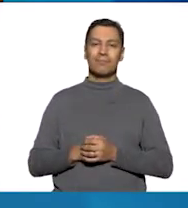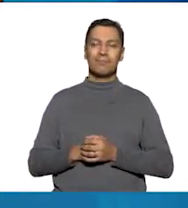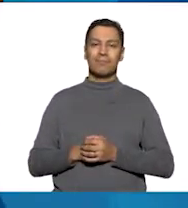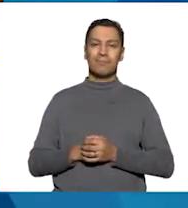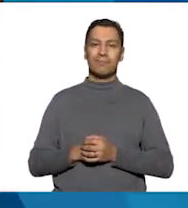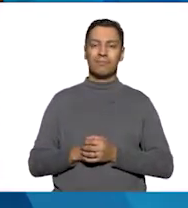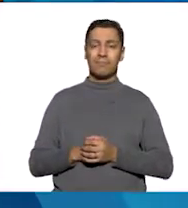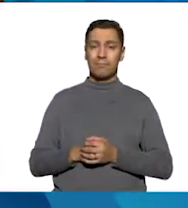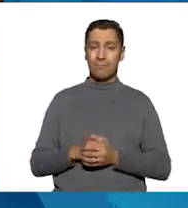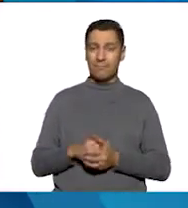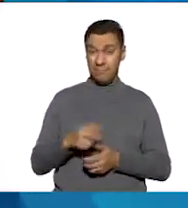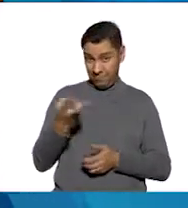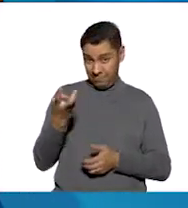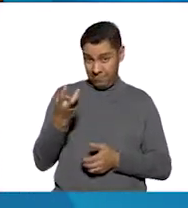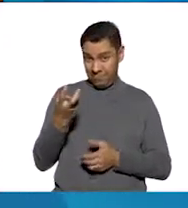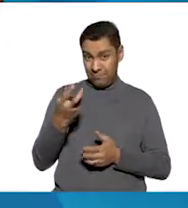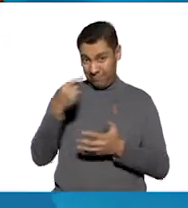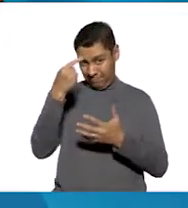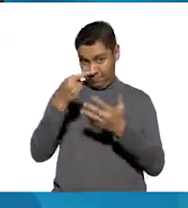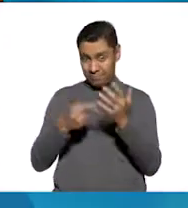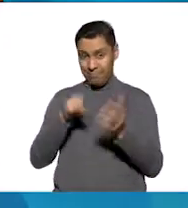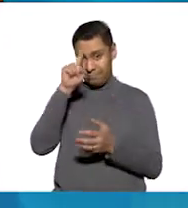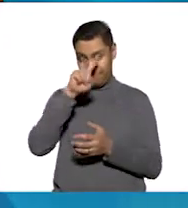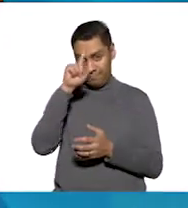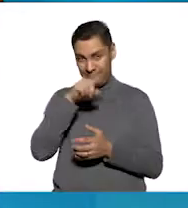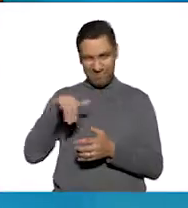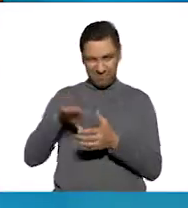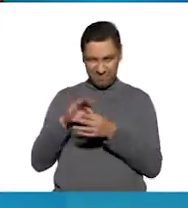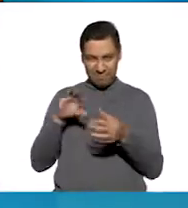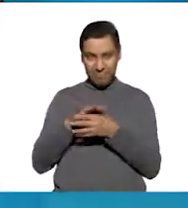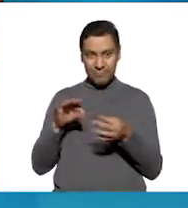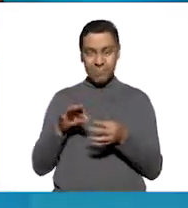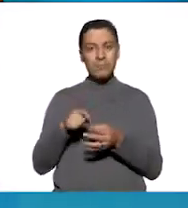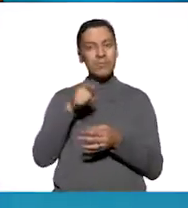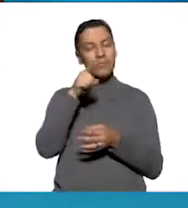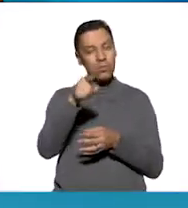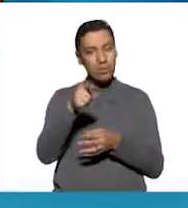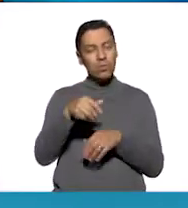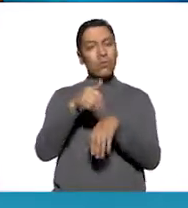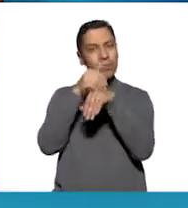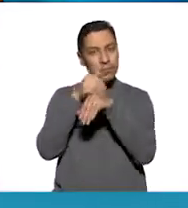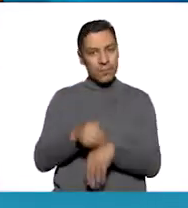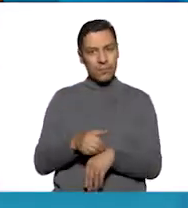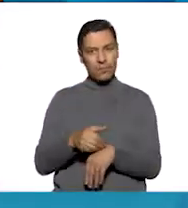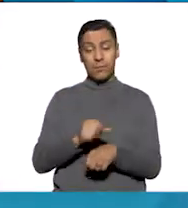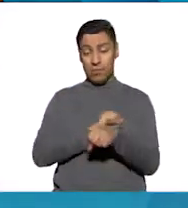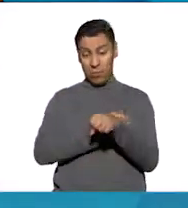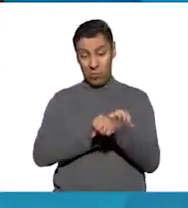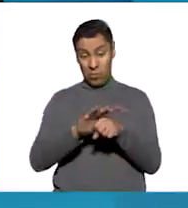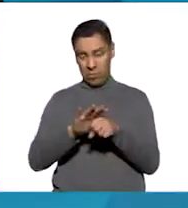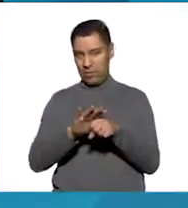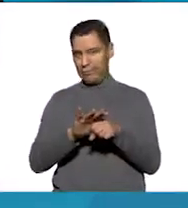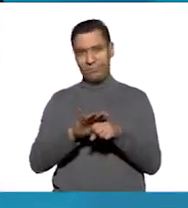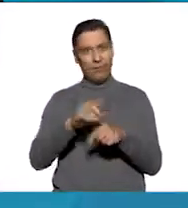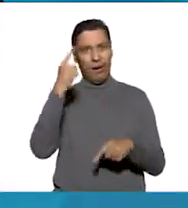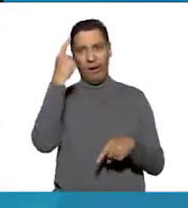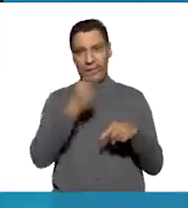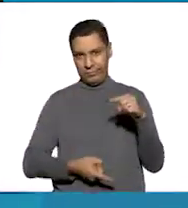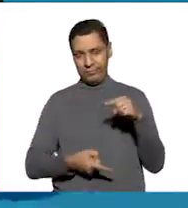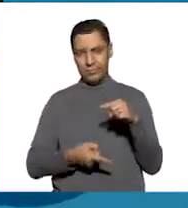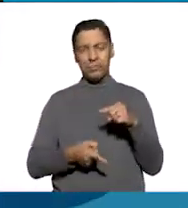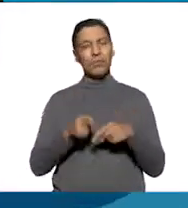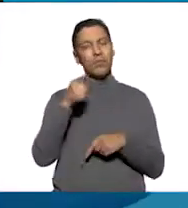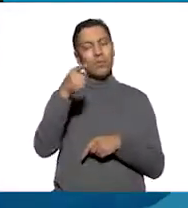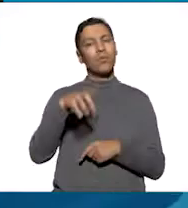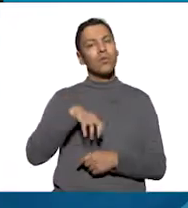Es muy importante continuar con las recomendaciones para evitar contagios de COVID. Trata de